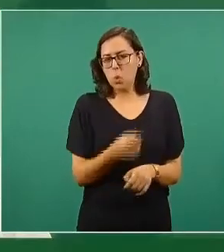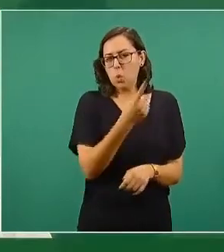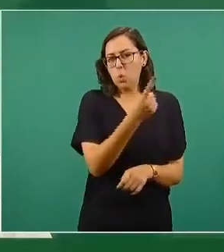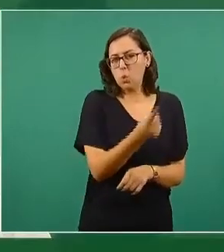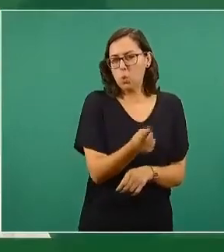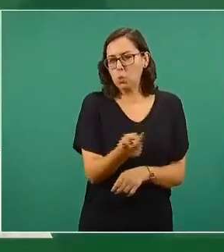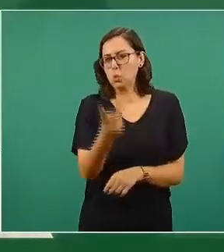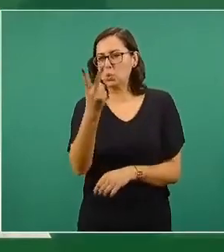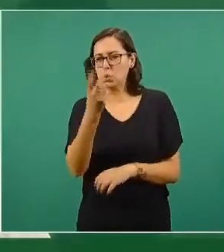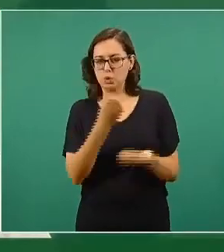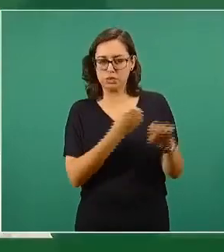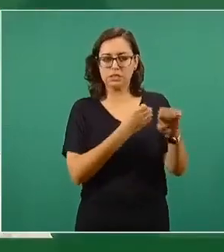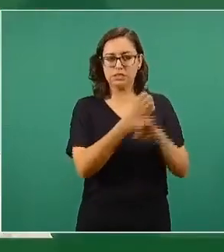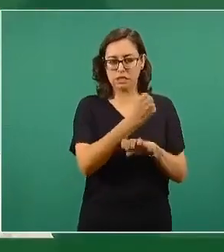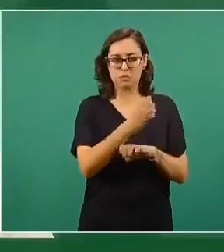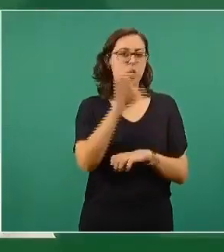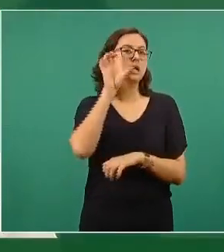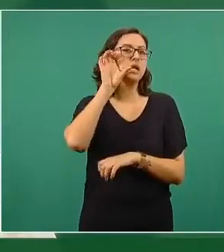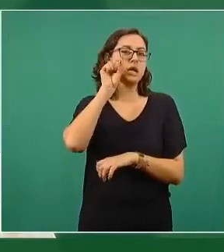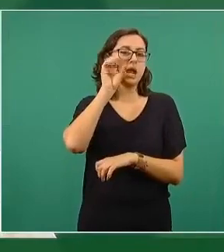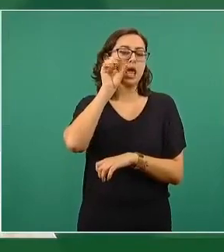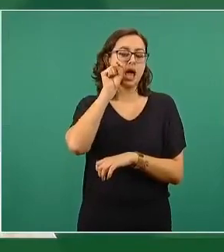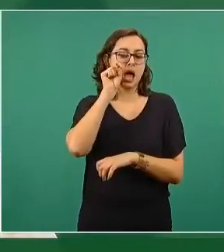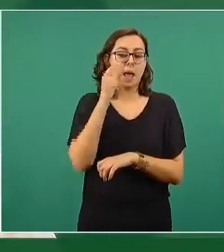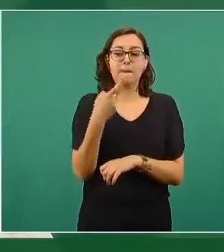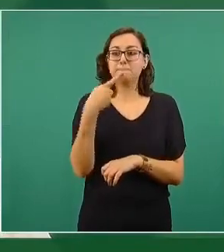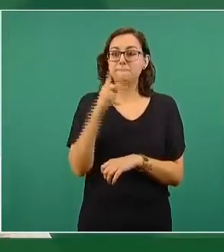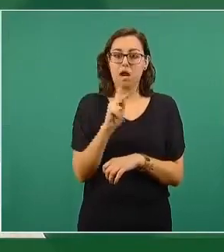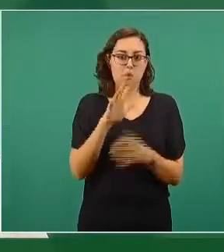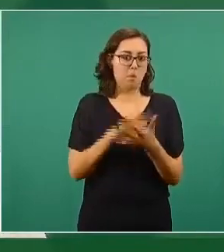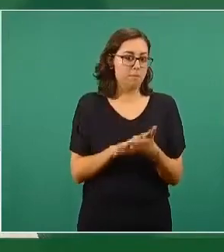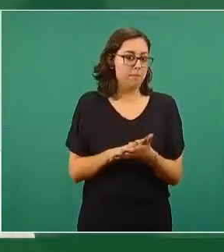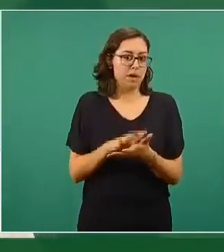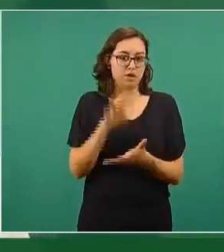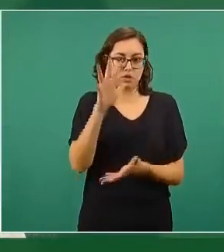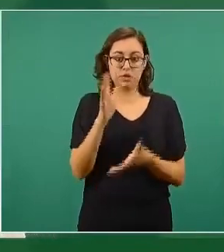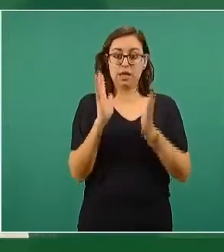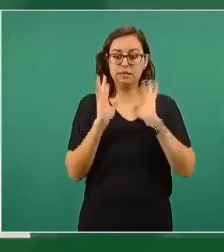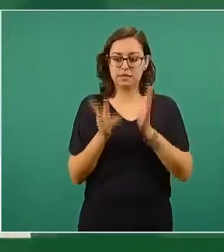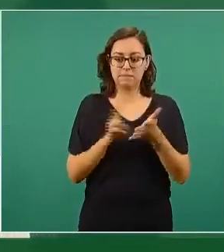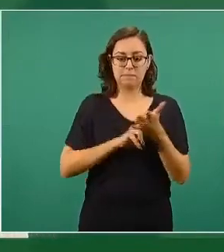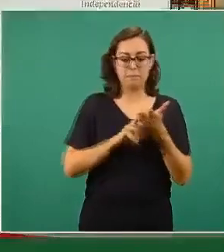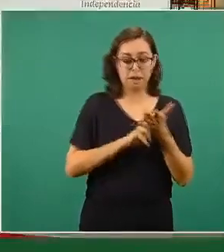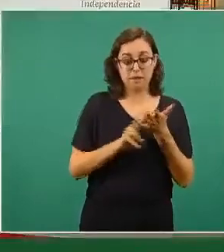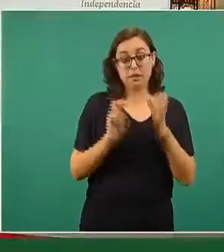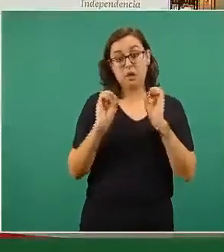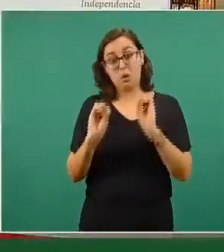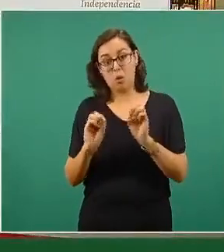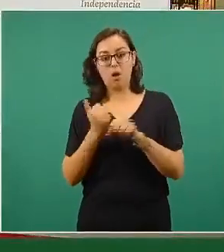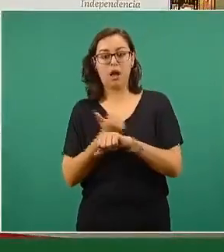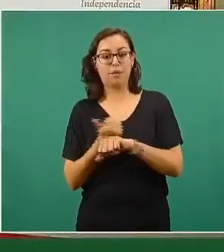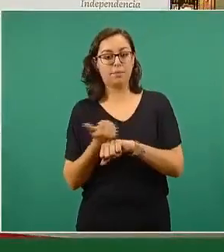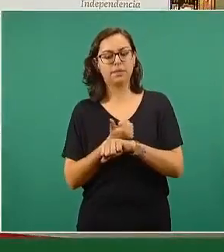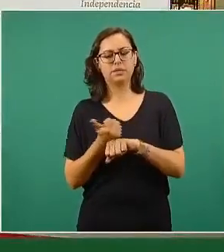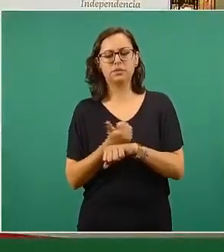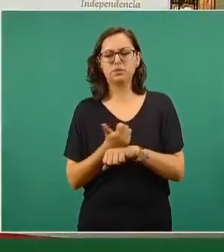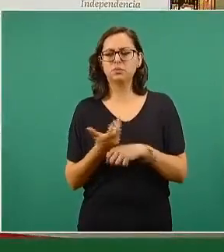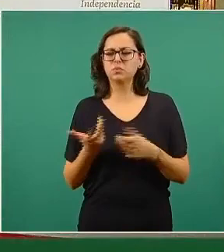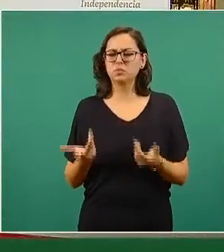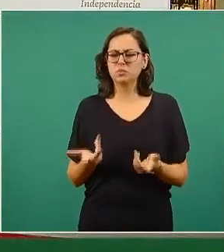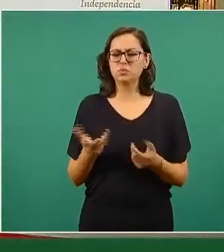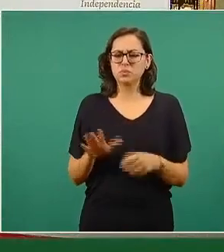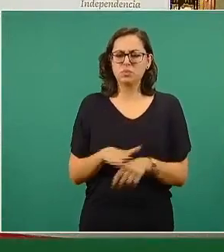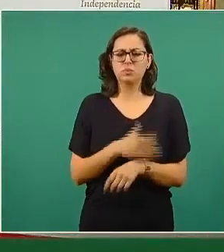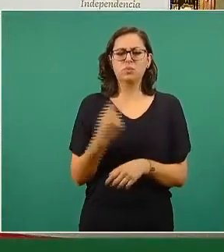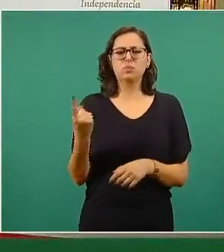federativas en semáforo naranja, pero el resto está en verde o en amarillo. ¿Por qué razón hay personas